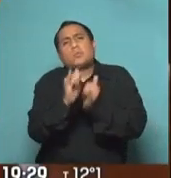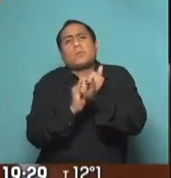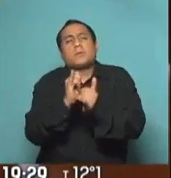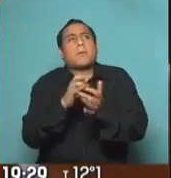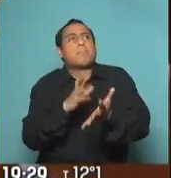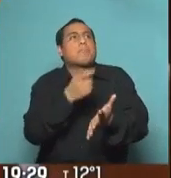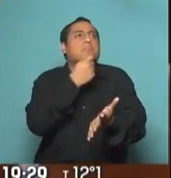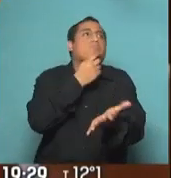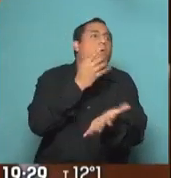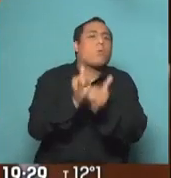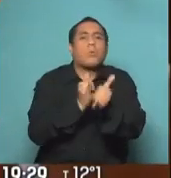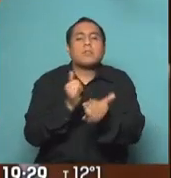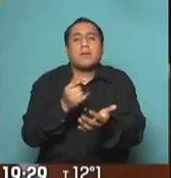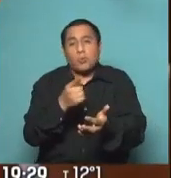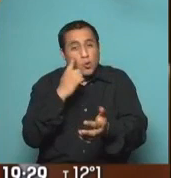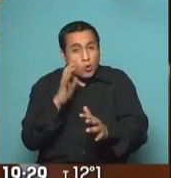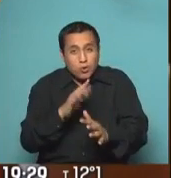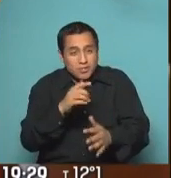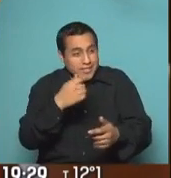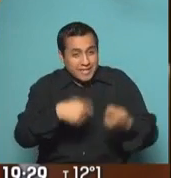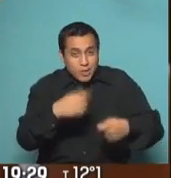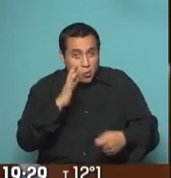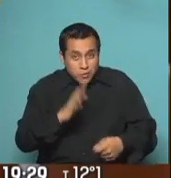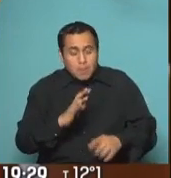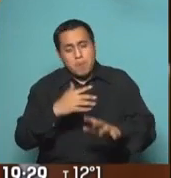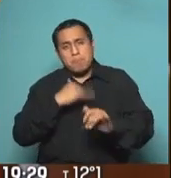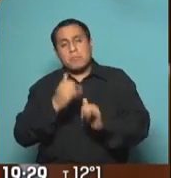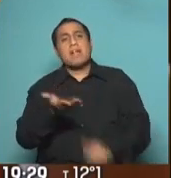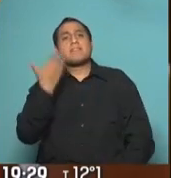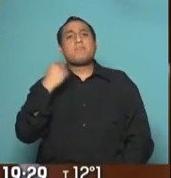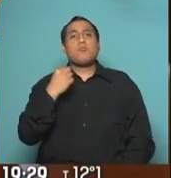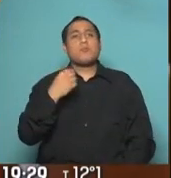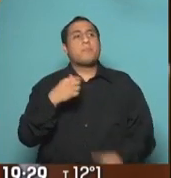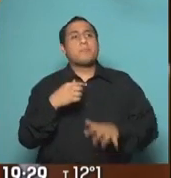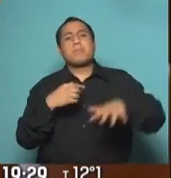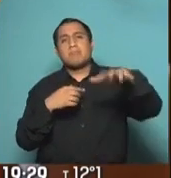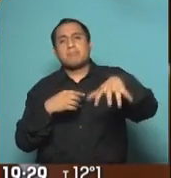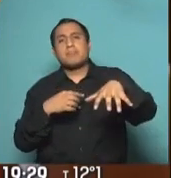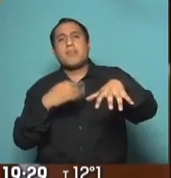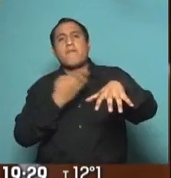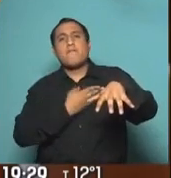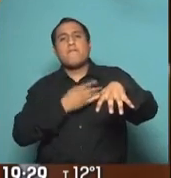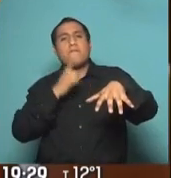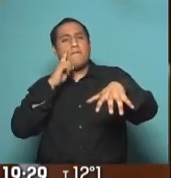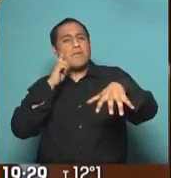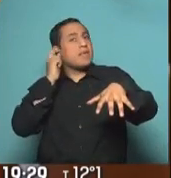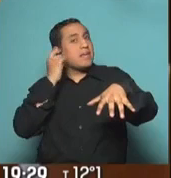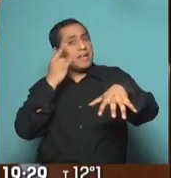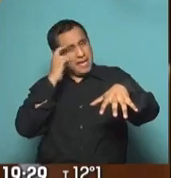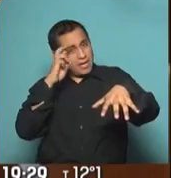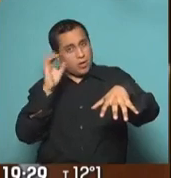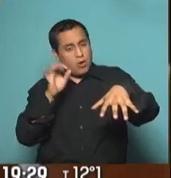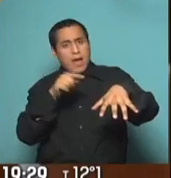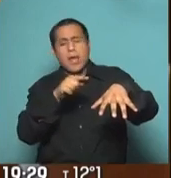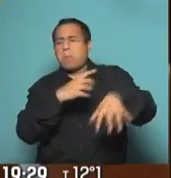conocen mi provincia hace poquito fuimos al departamento figueroa que es uno de los departamentos más pobres de nuestra provincia